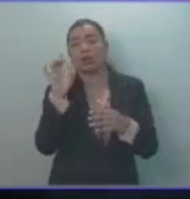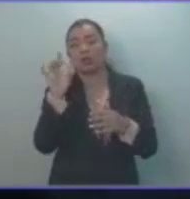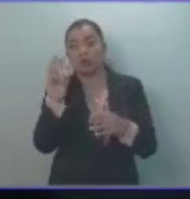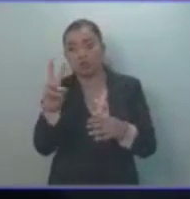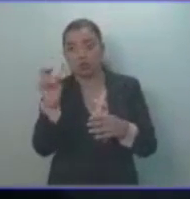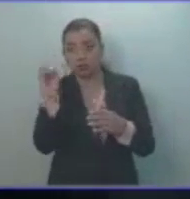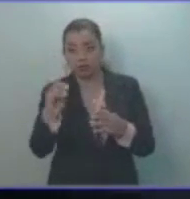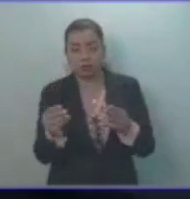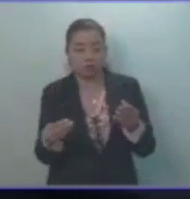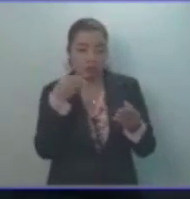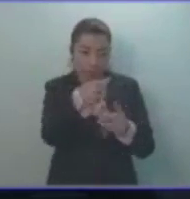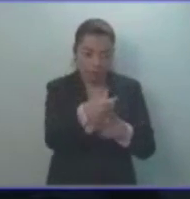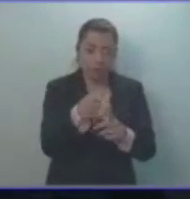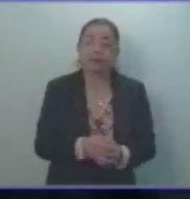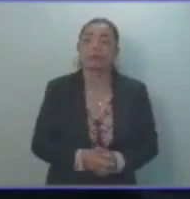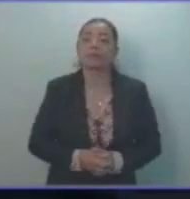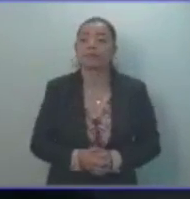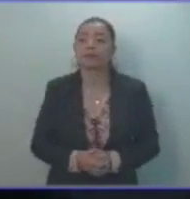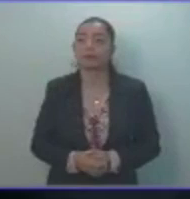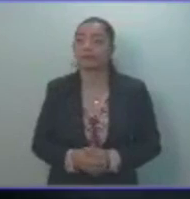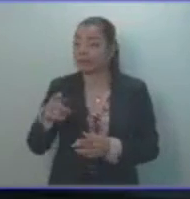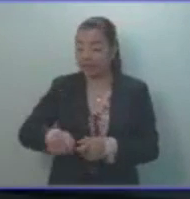días.